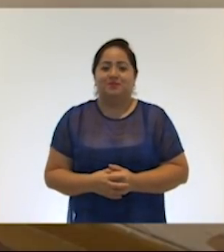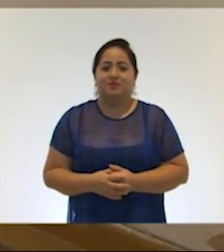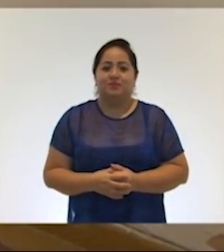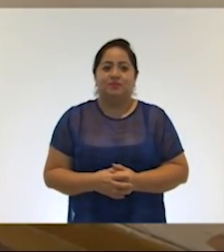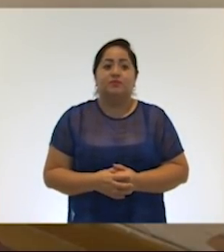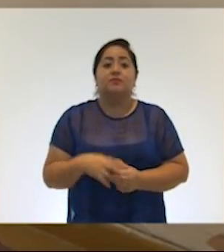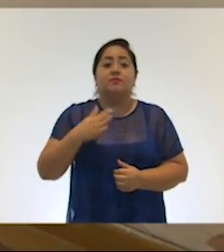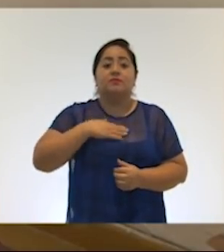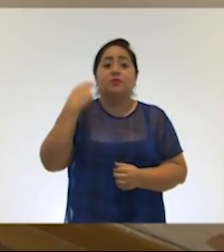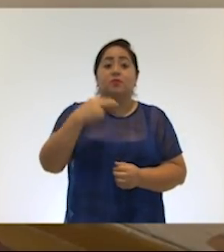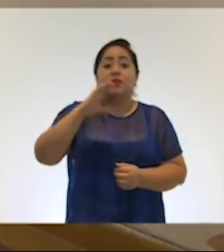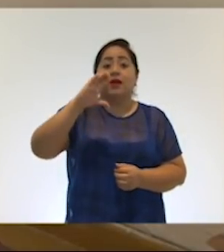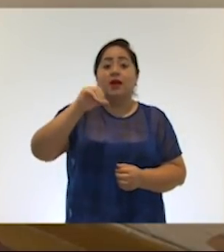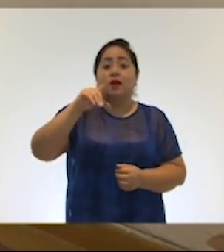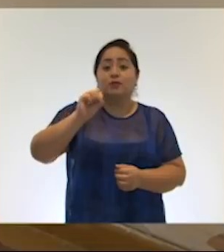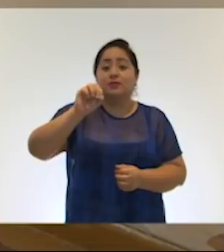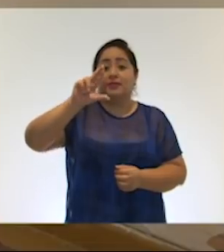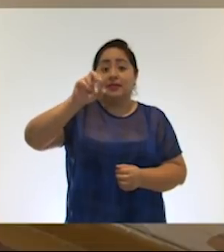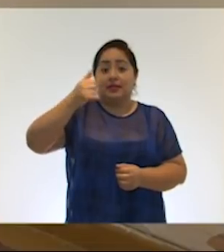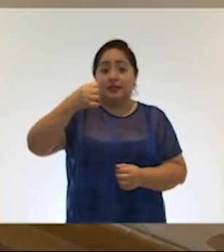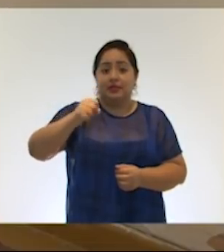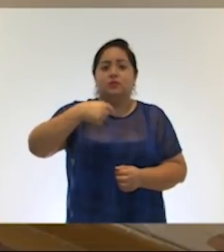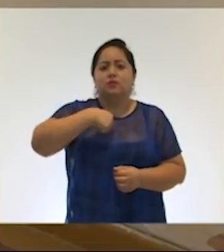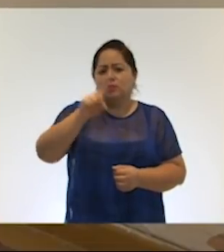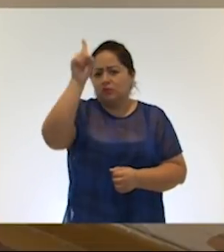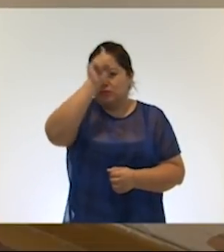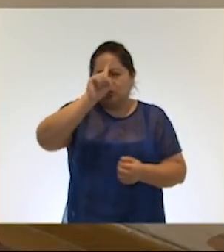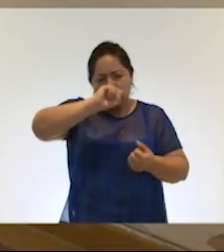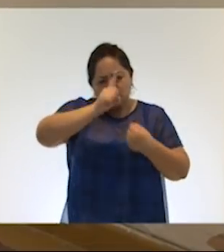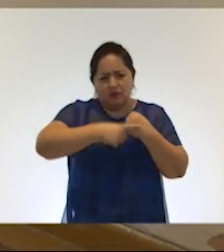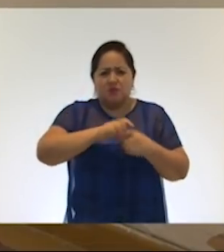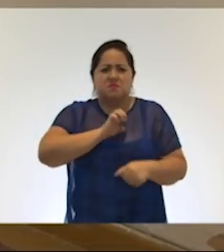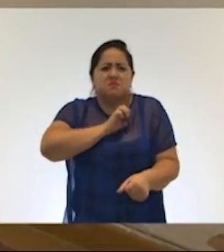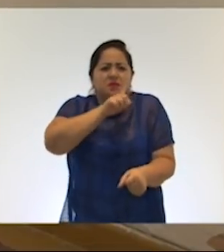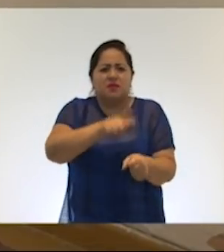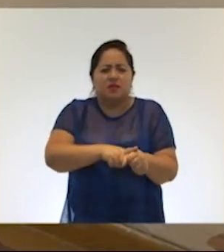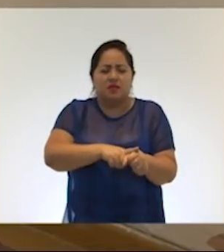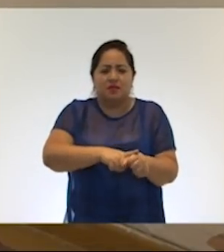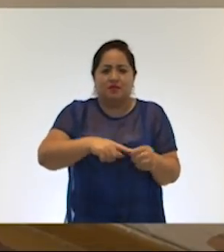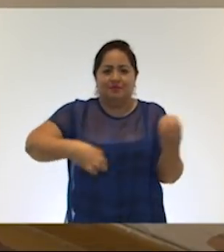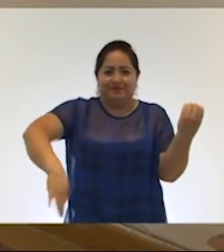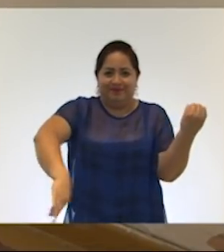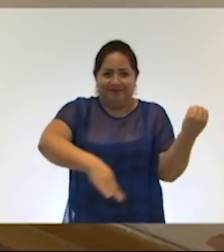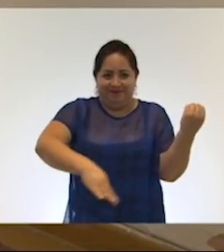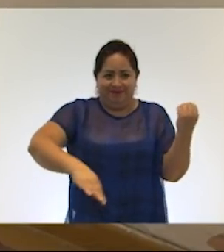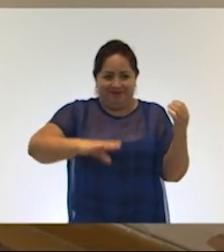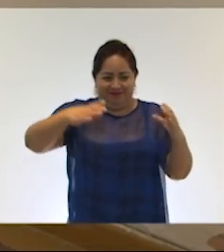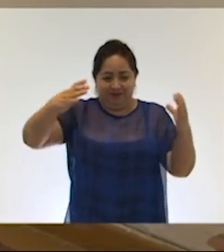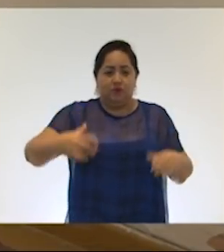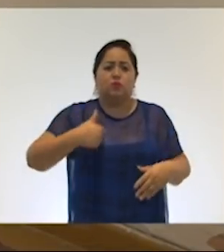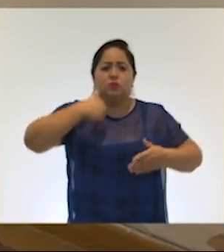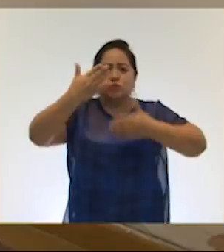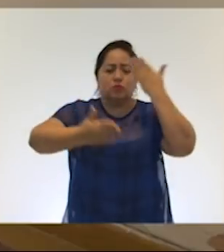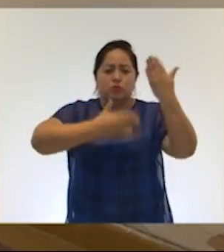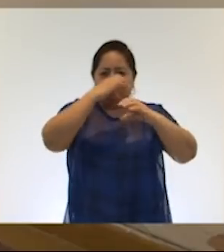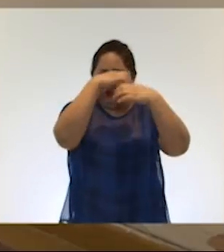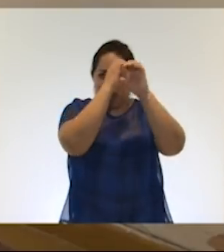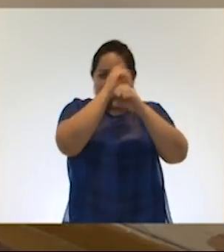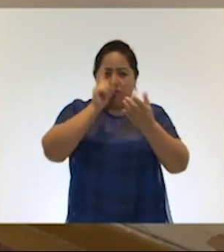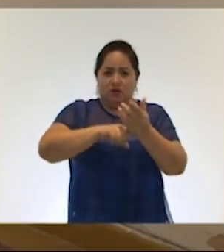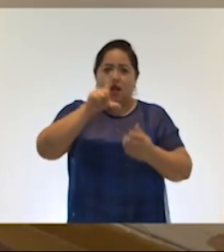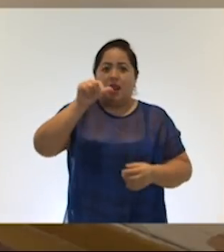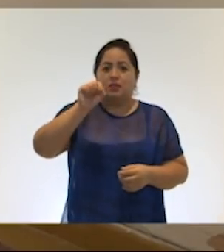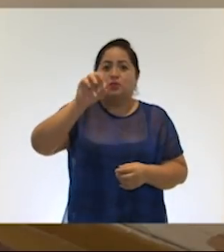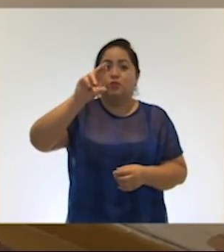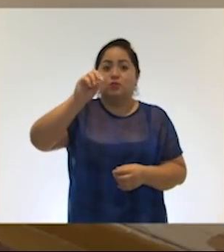Mi nombre es Carlos Reyes, soy asesor externo especializado en contrabajo, estudié en el Conservatorio de las